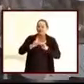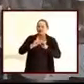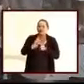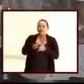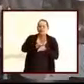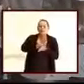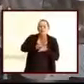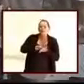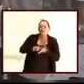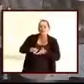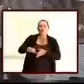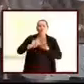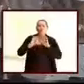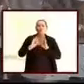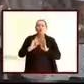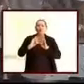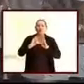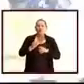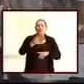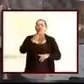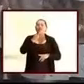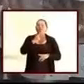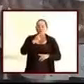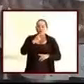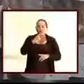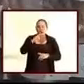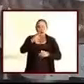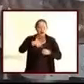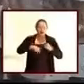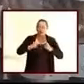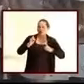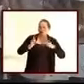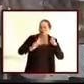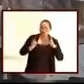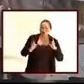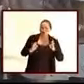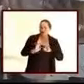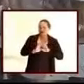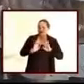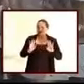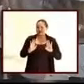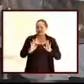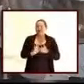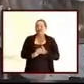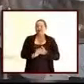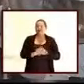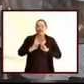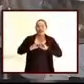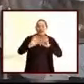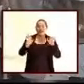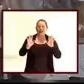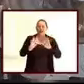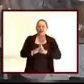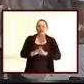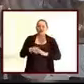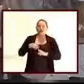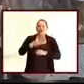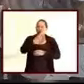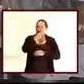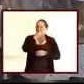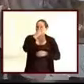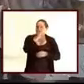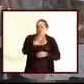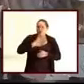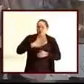del obradorismo. Para que no quede duda, para que no quede duda, se los digo con claridad, no